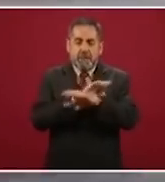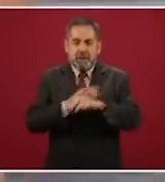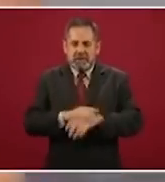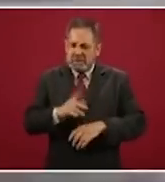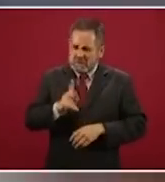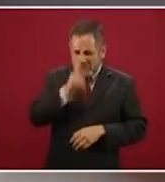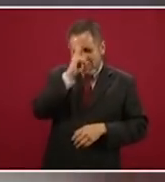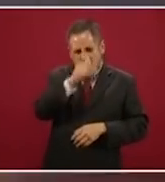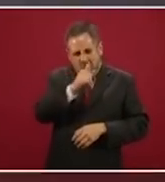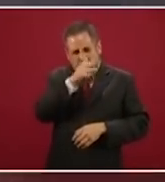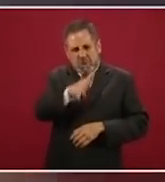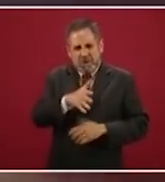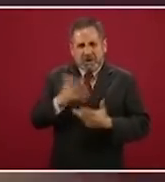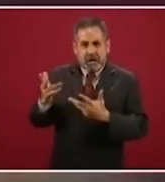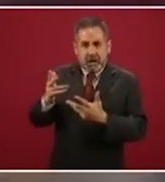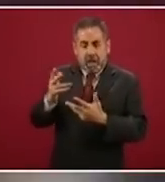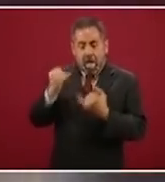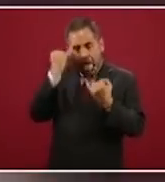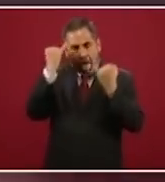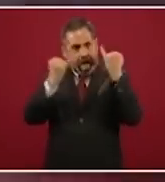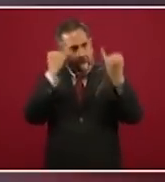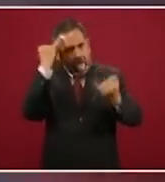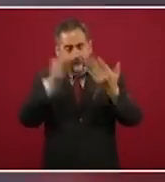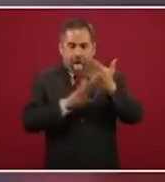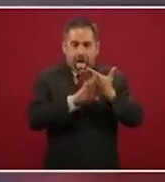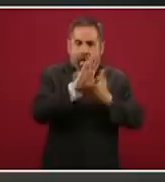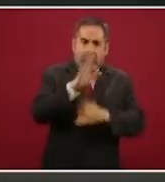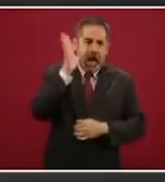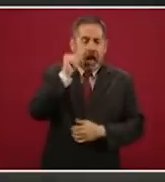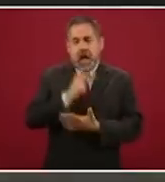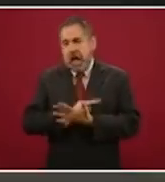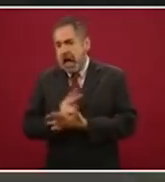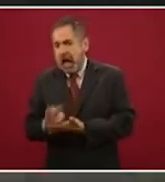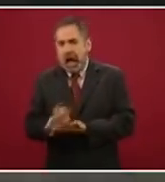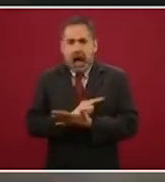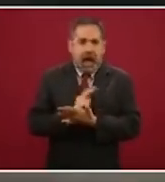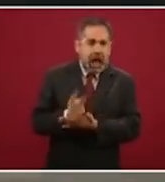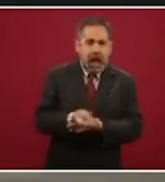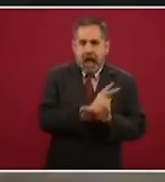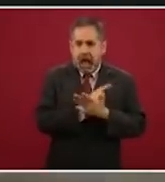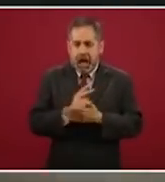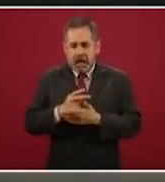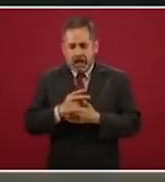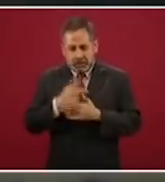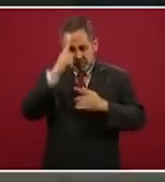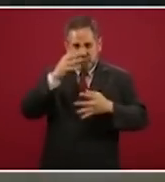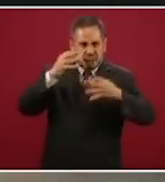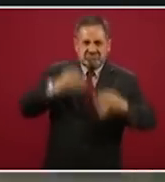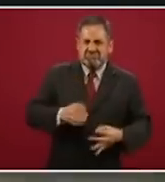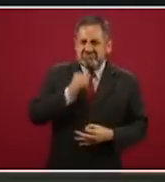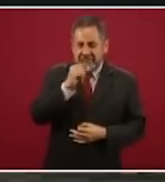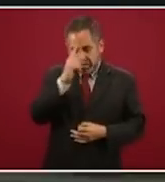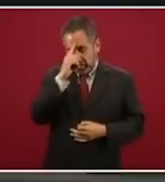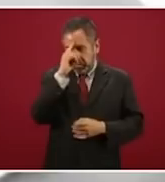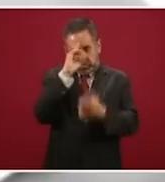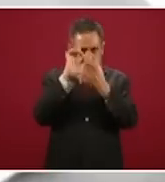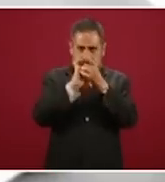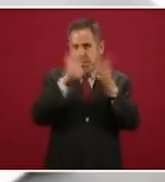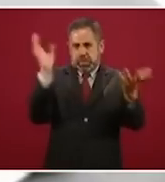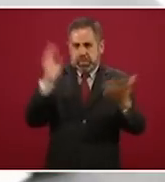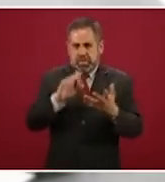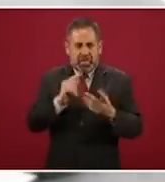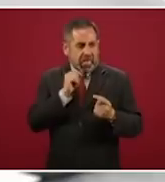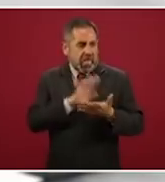comportamiento violento, paranoia, insomnio, alteración del juicio y generación de conductas